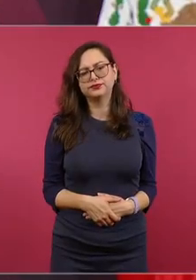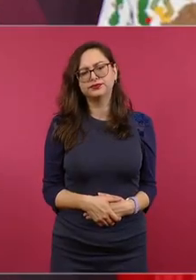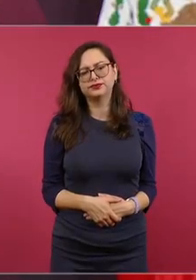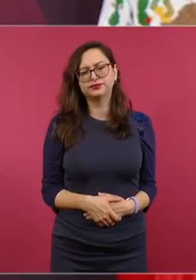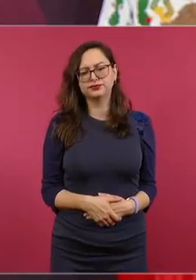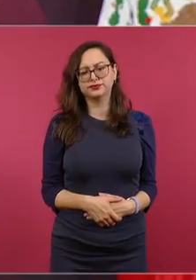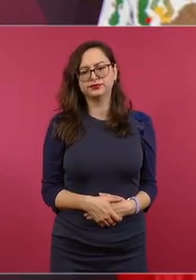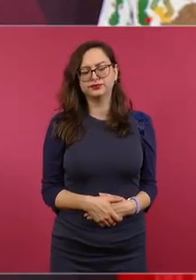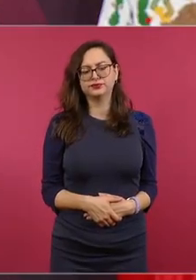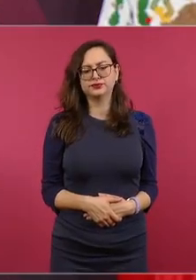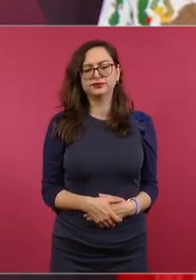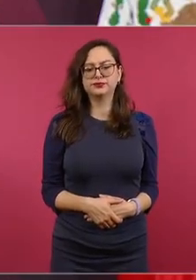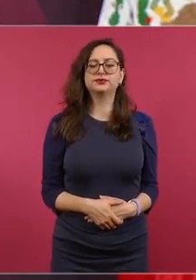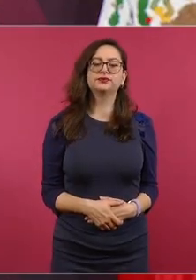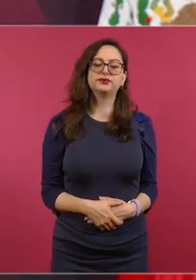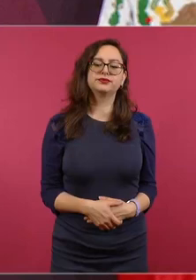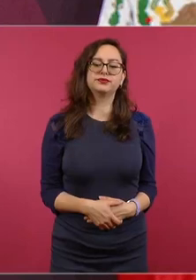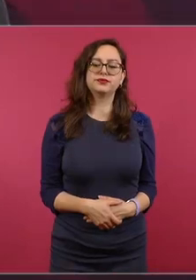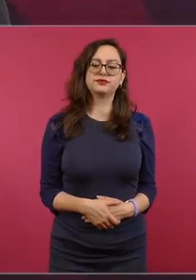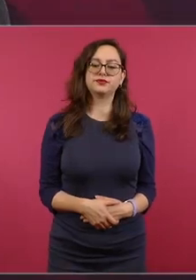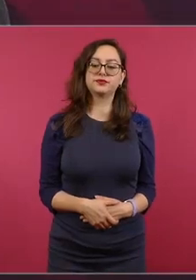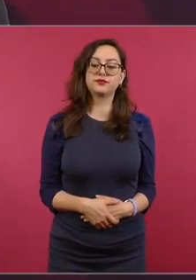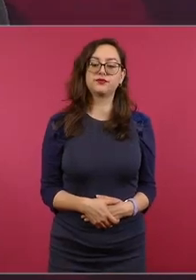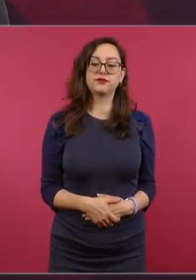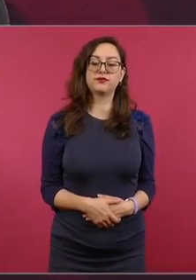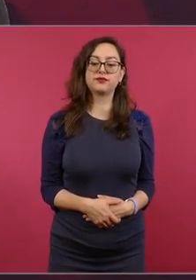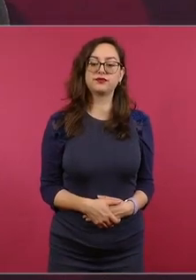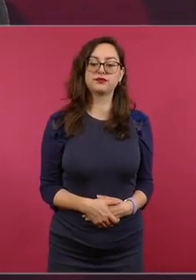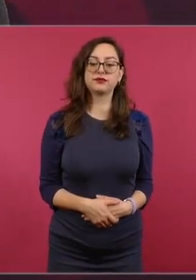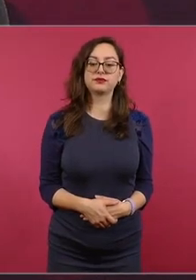Ya dije, ¿quién fue